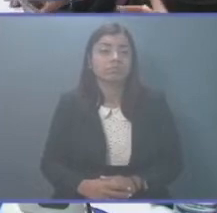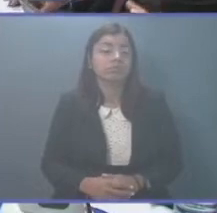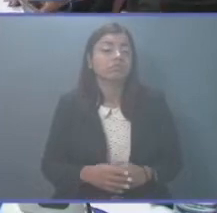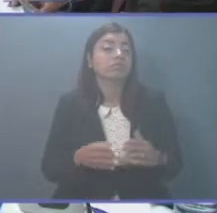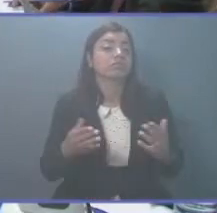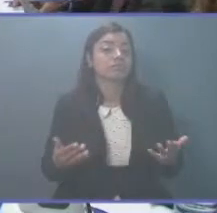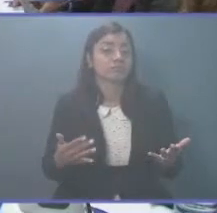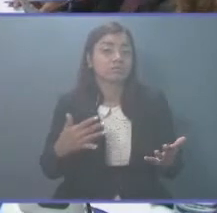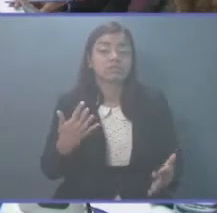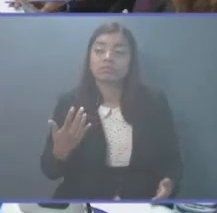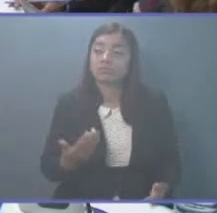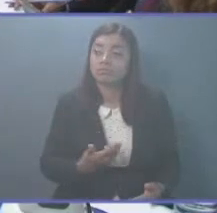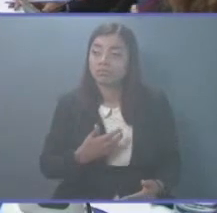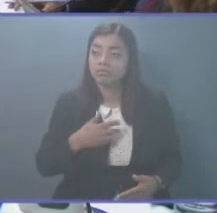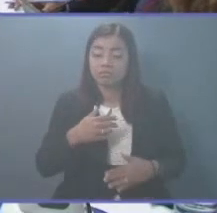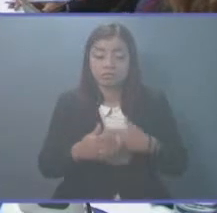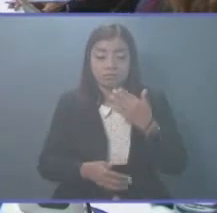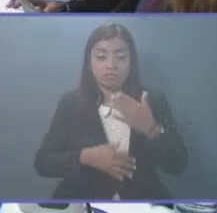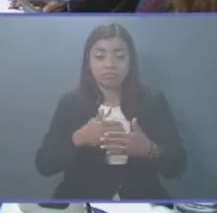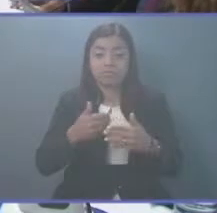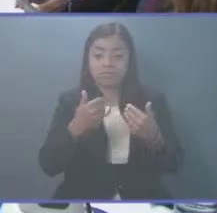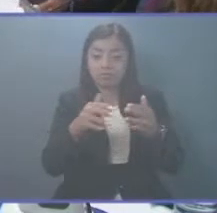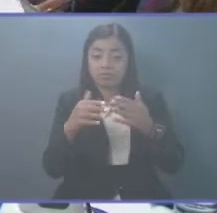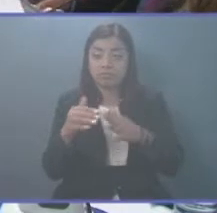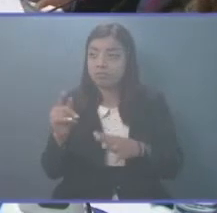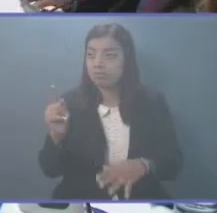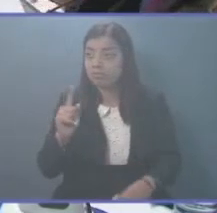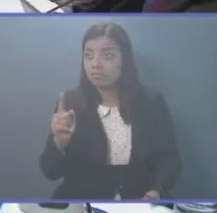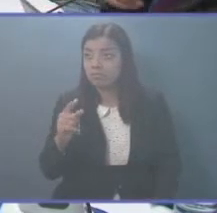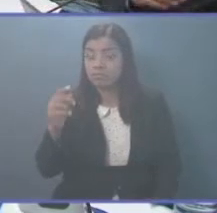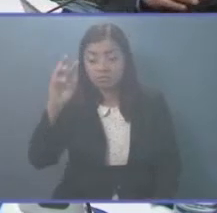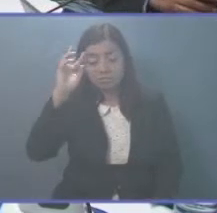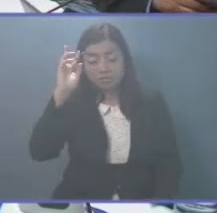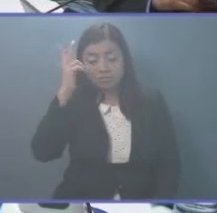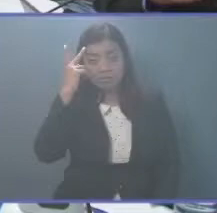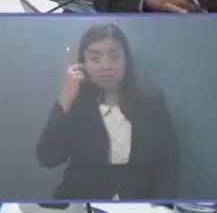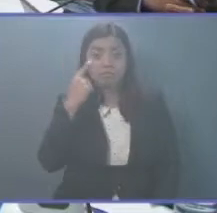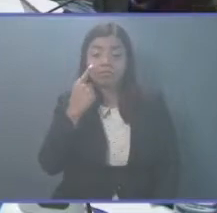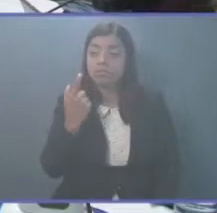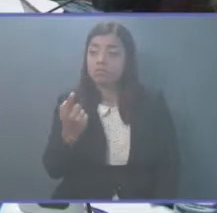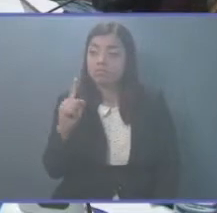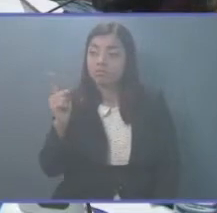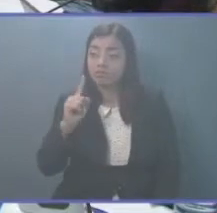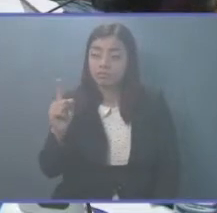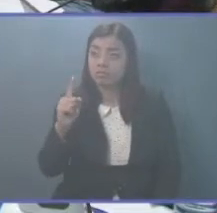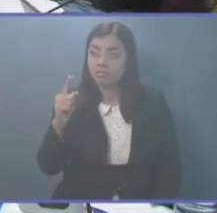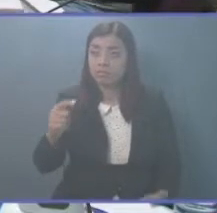hecho que estemos en un proceso diferente no significa